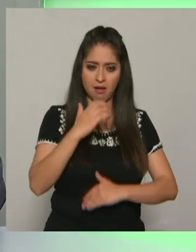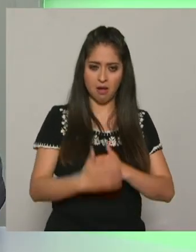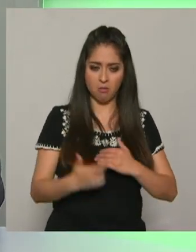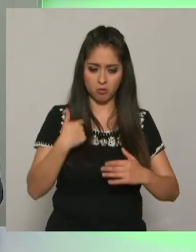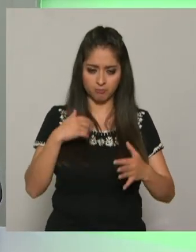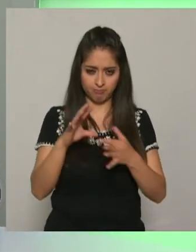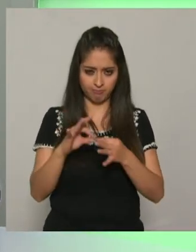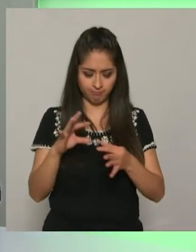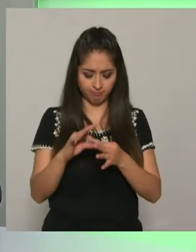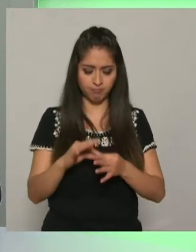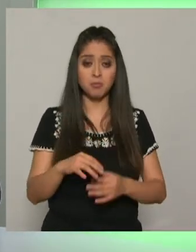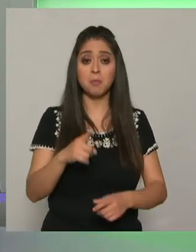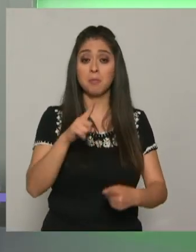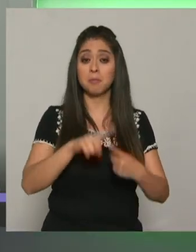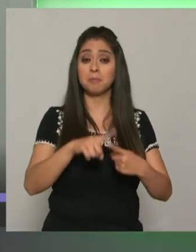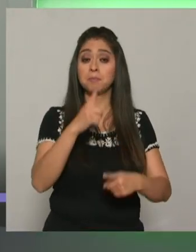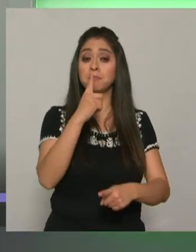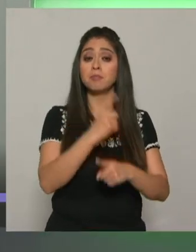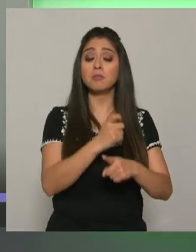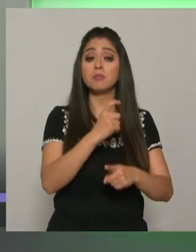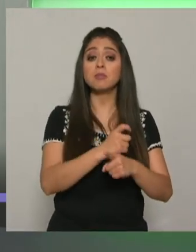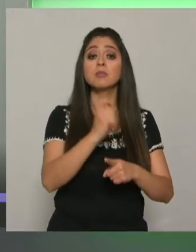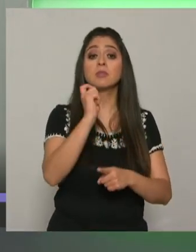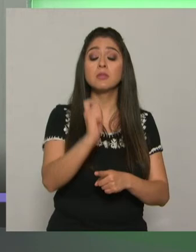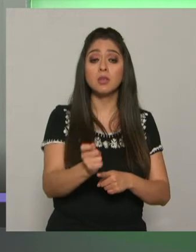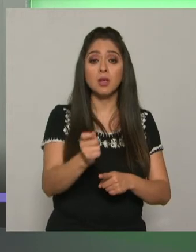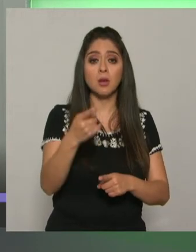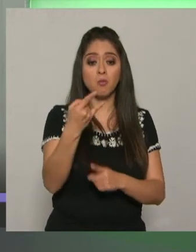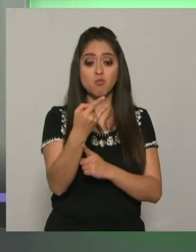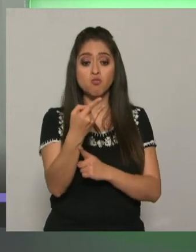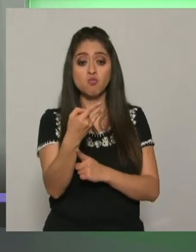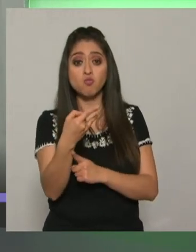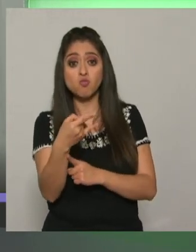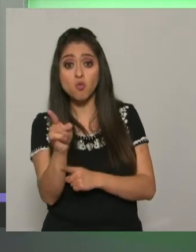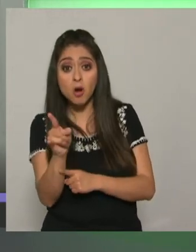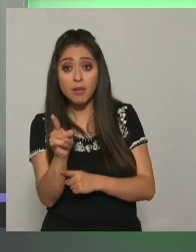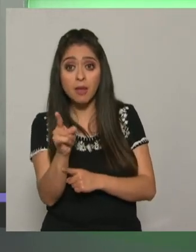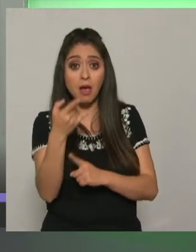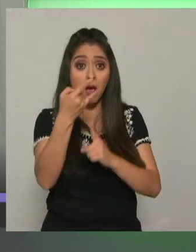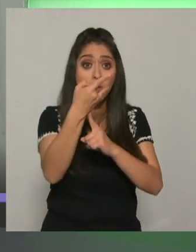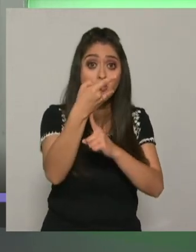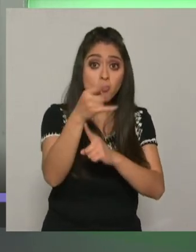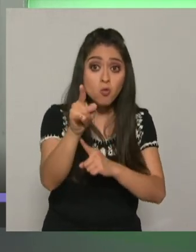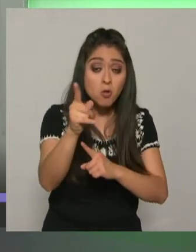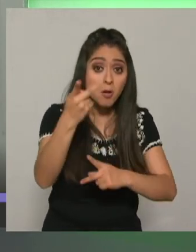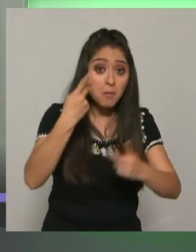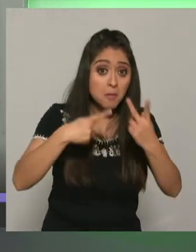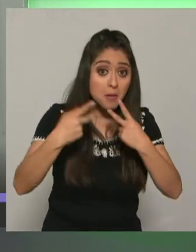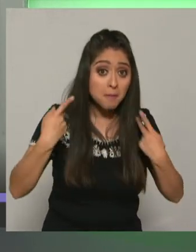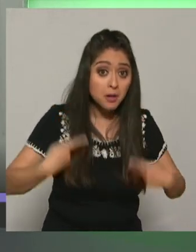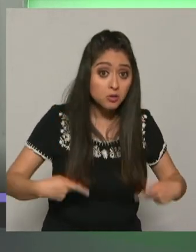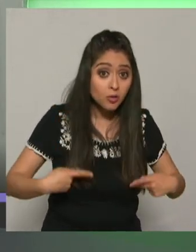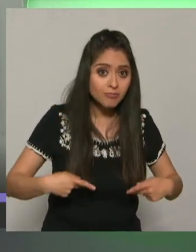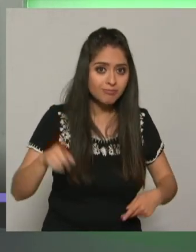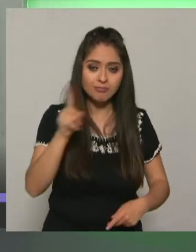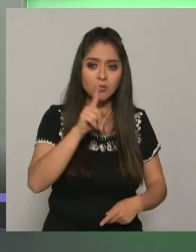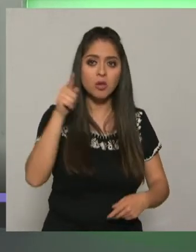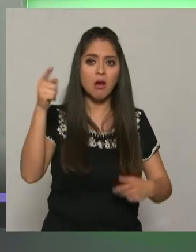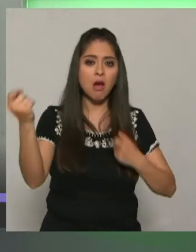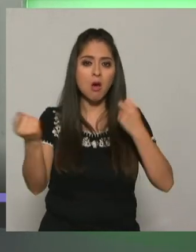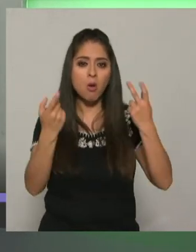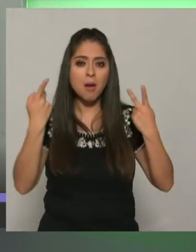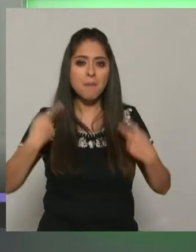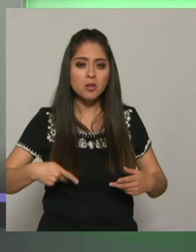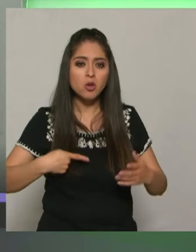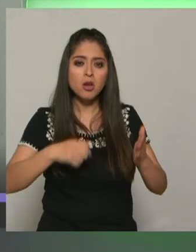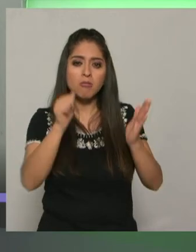Uno, recuerden, la puerta no se le abre a nadie. Claro. Si alguien llega a tocar a tu puerta, que te